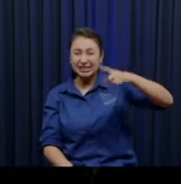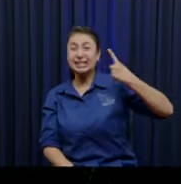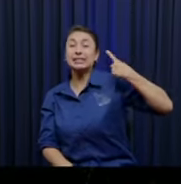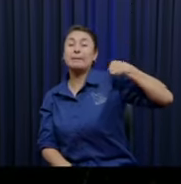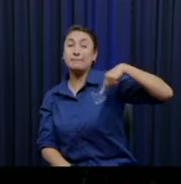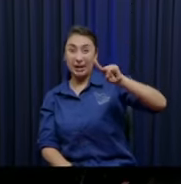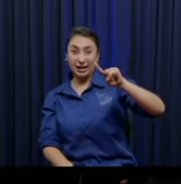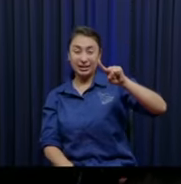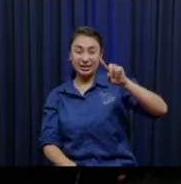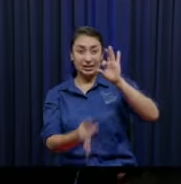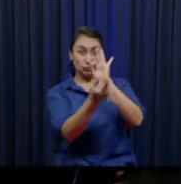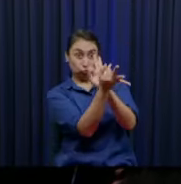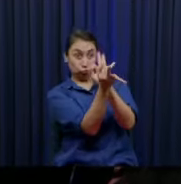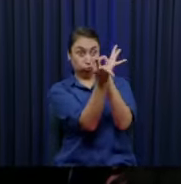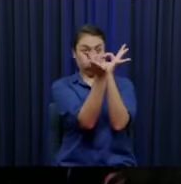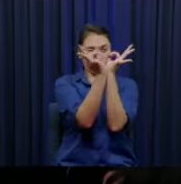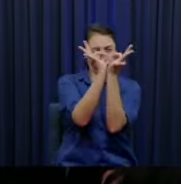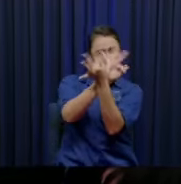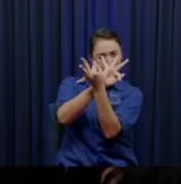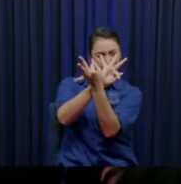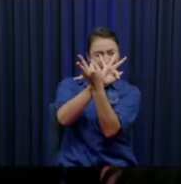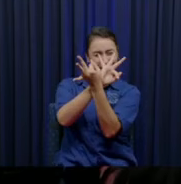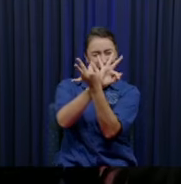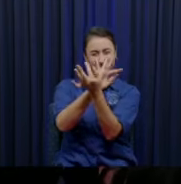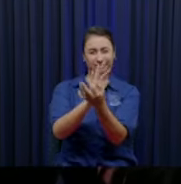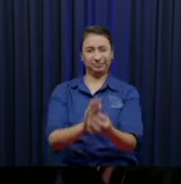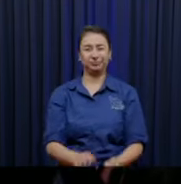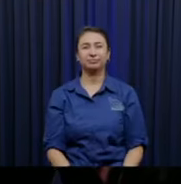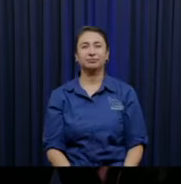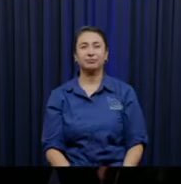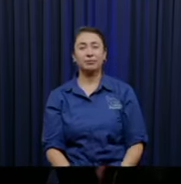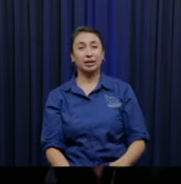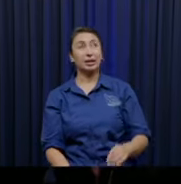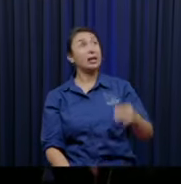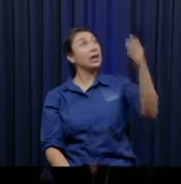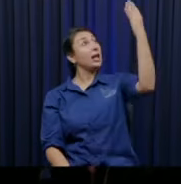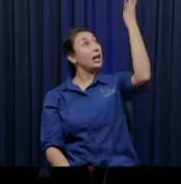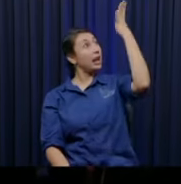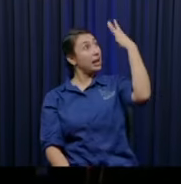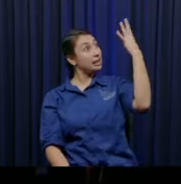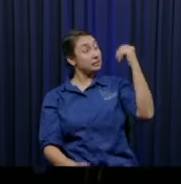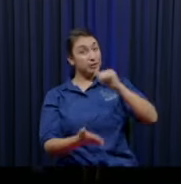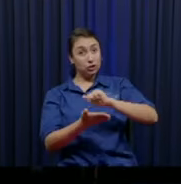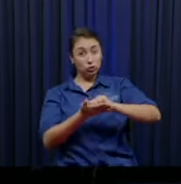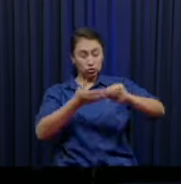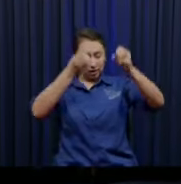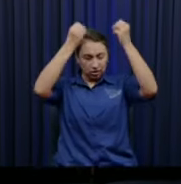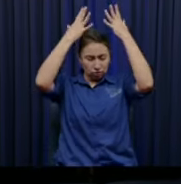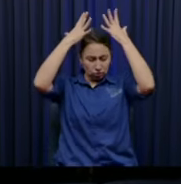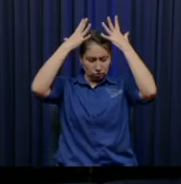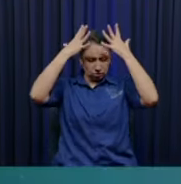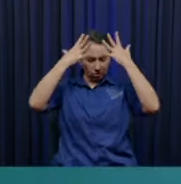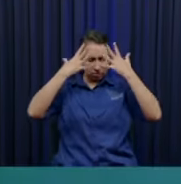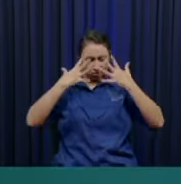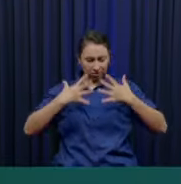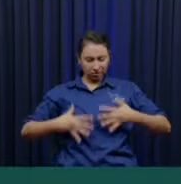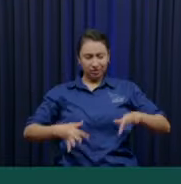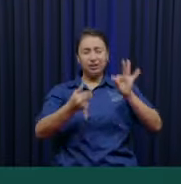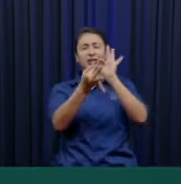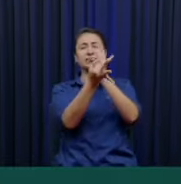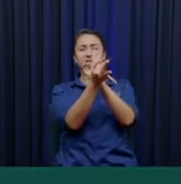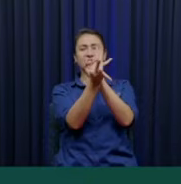las 12 glorias te transforma. La llenura del Espíritu Santo, la resurrección, el señorío, la presencia de Dios, la obediencia,